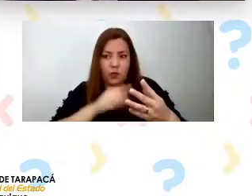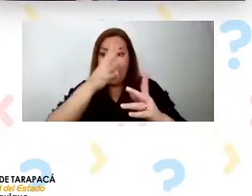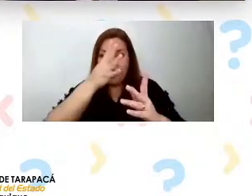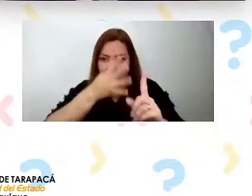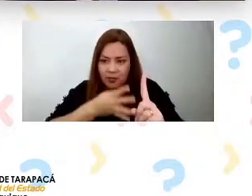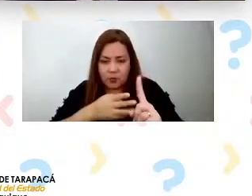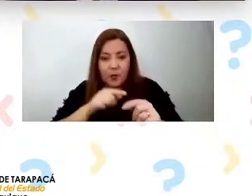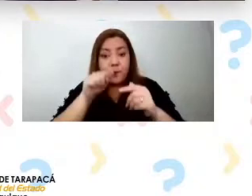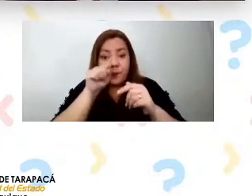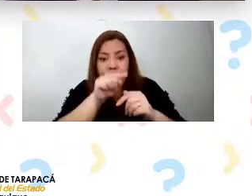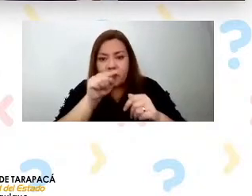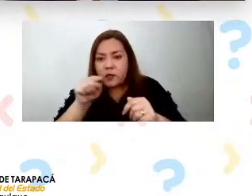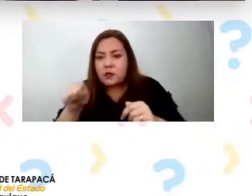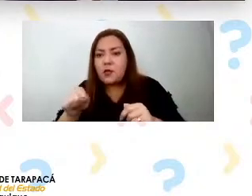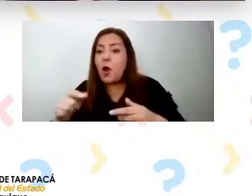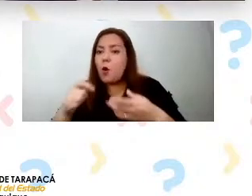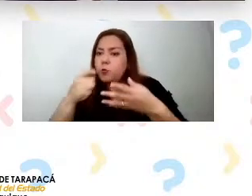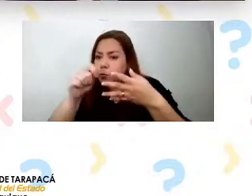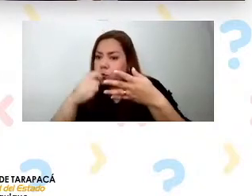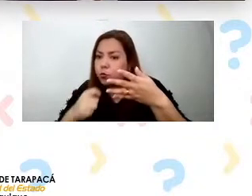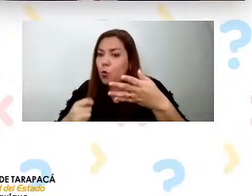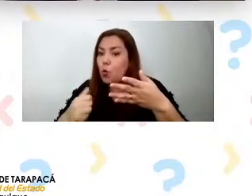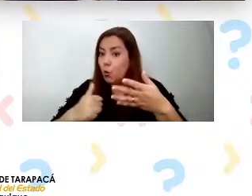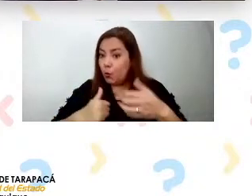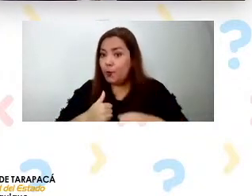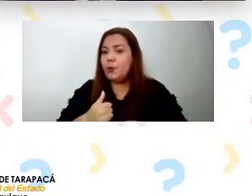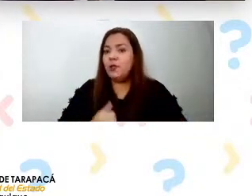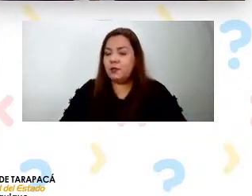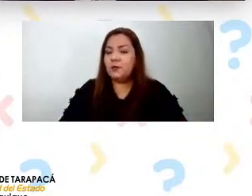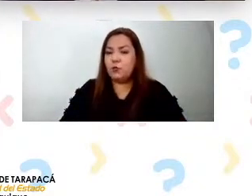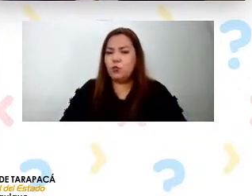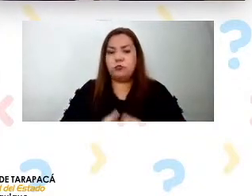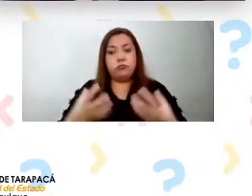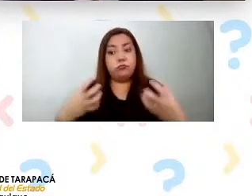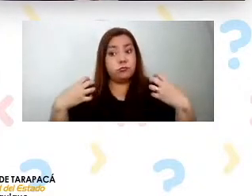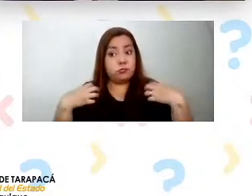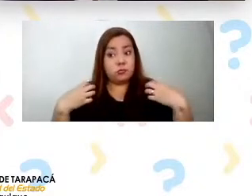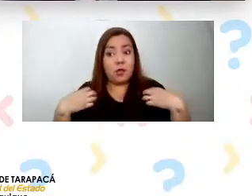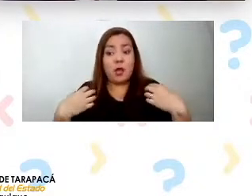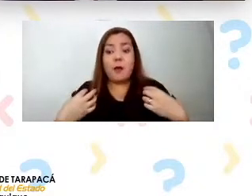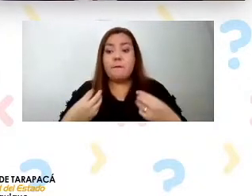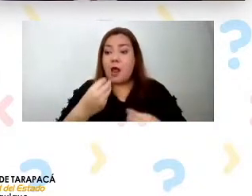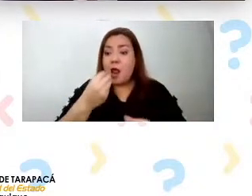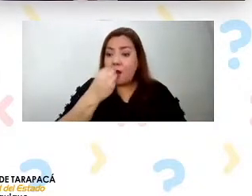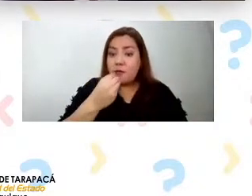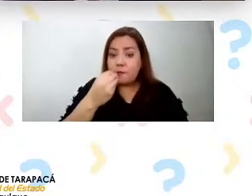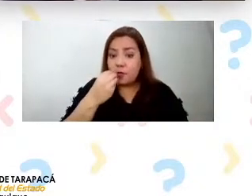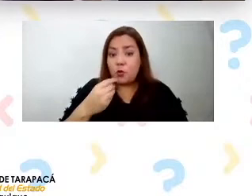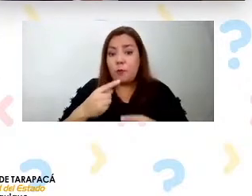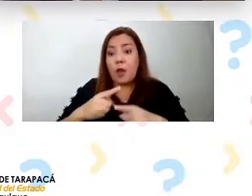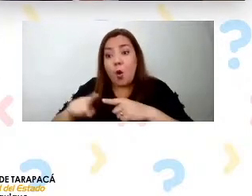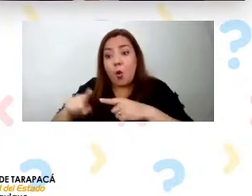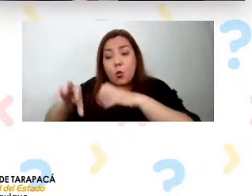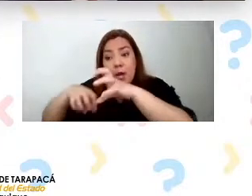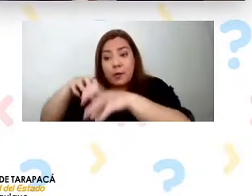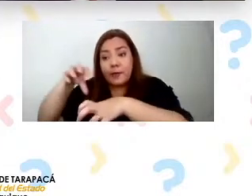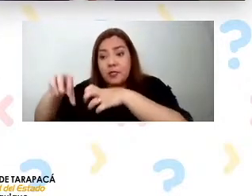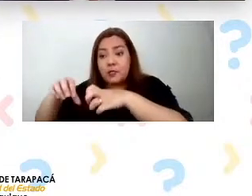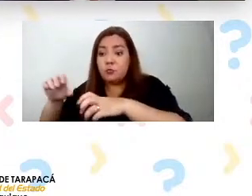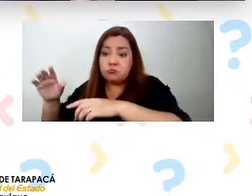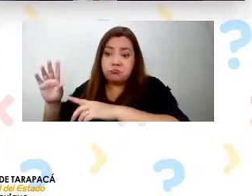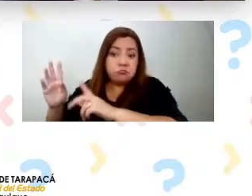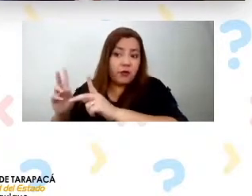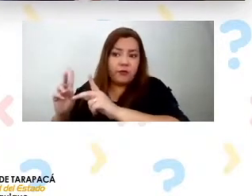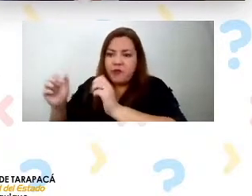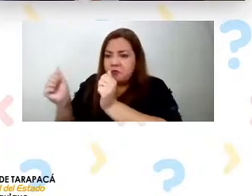cumplen principalmente un rol de alimento forrajero para los animales, ¿no es cierto?,